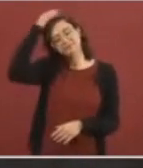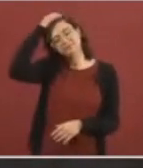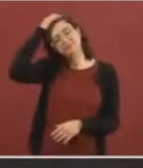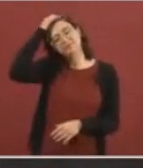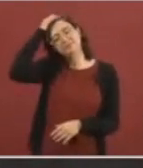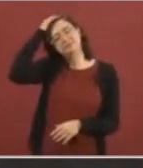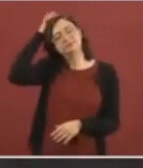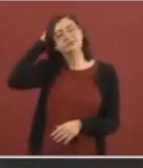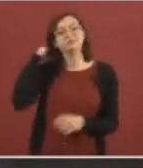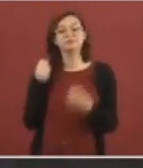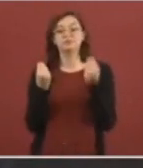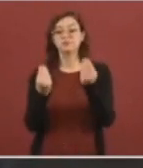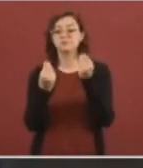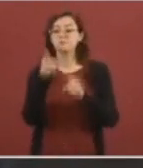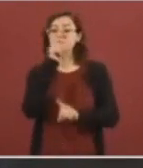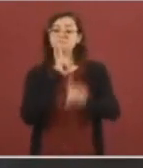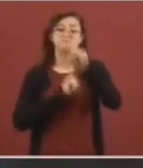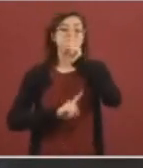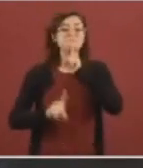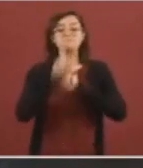de mentiras, de engaño.